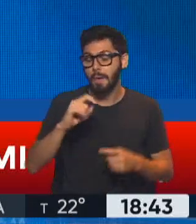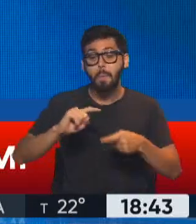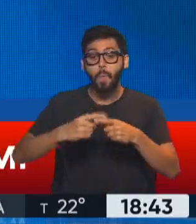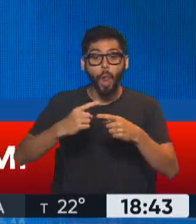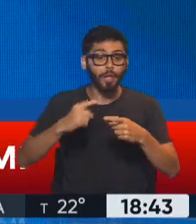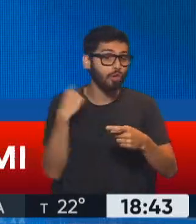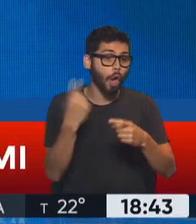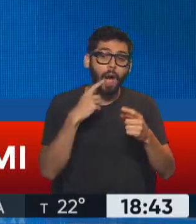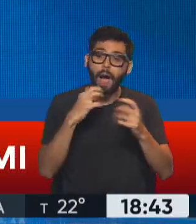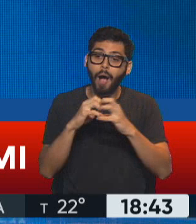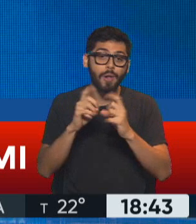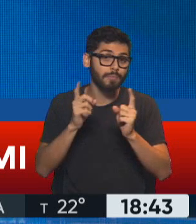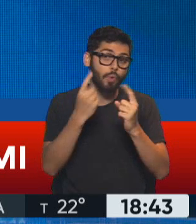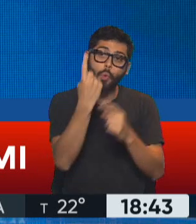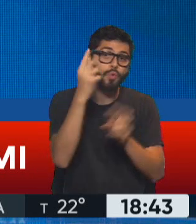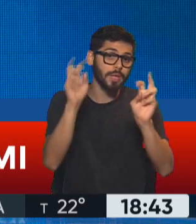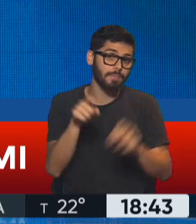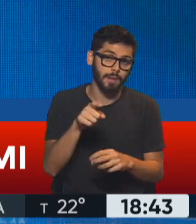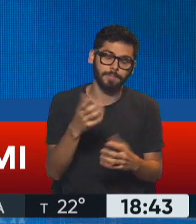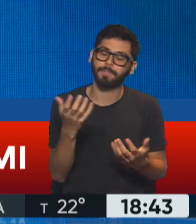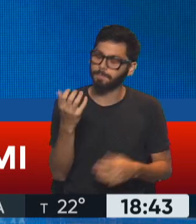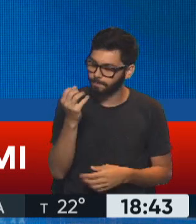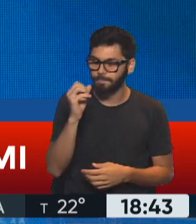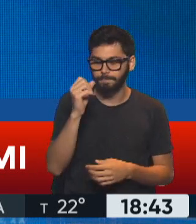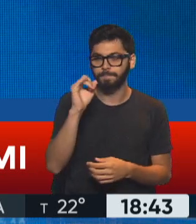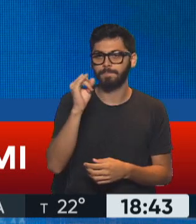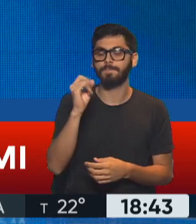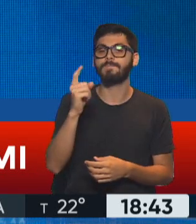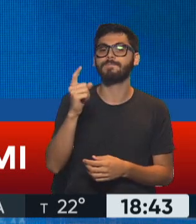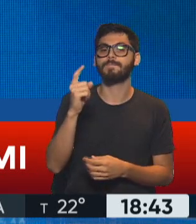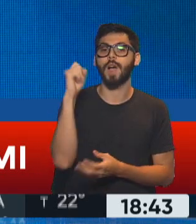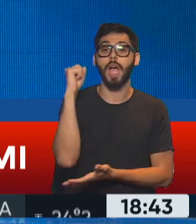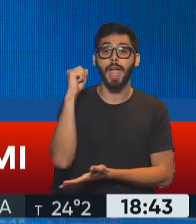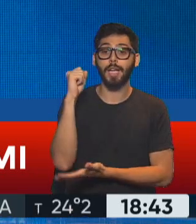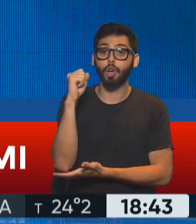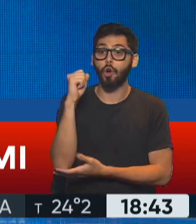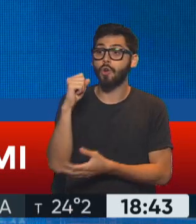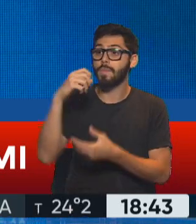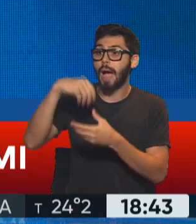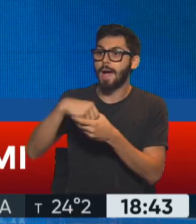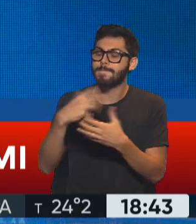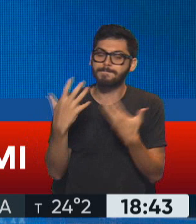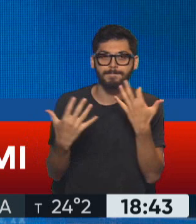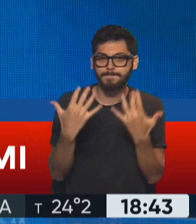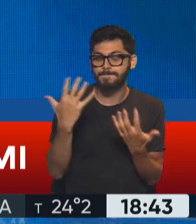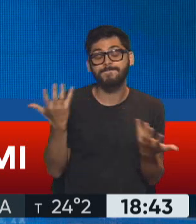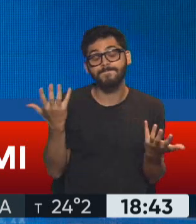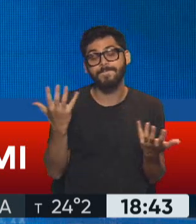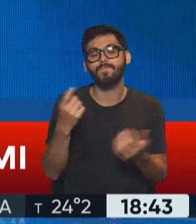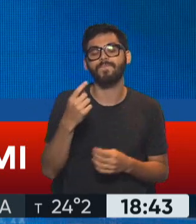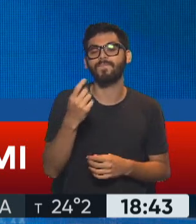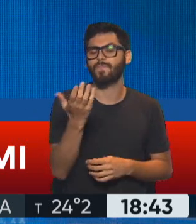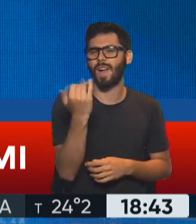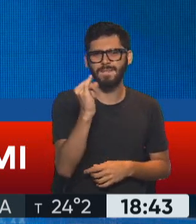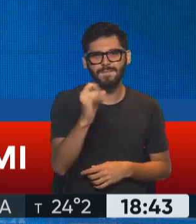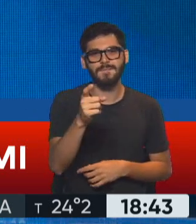político porque... Un denominador común. Toda casi la pata exclusivo. Económica está muy encriptada. Ayer contábamos que había